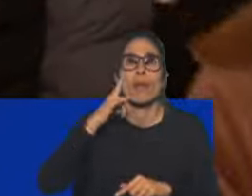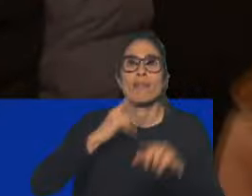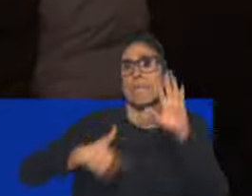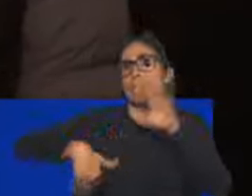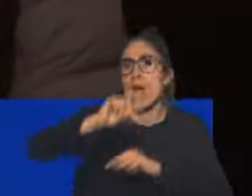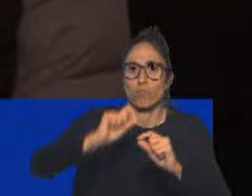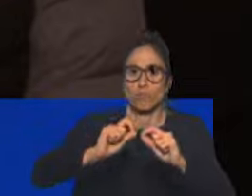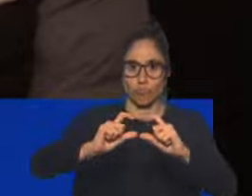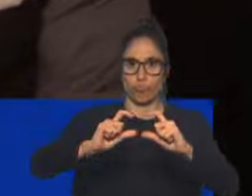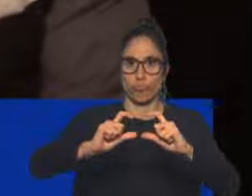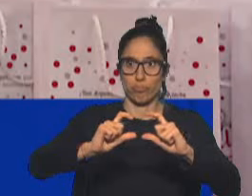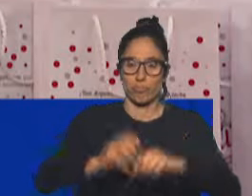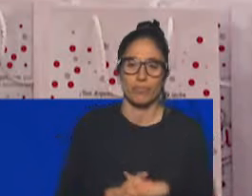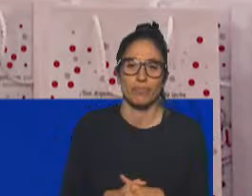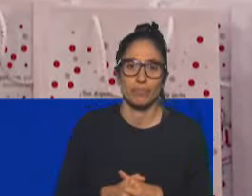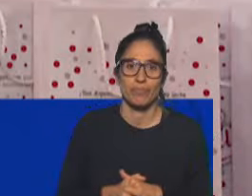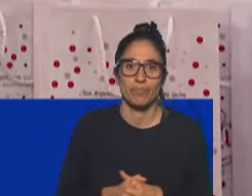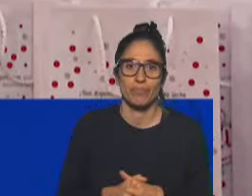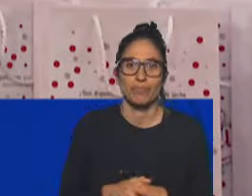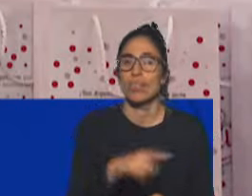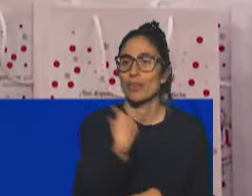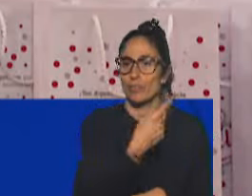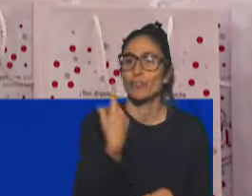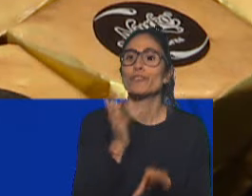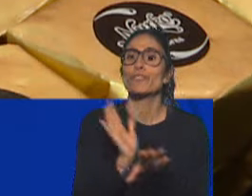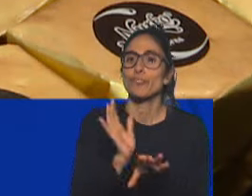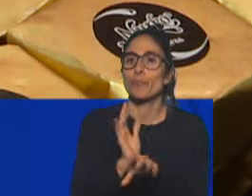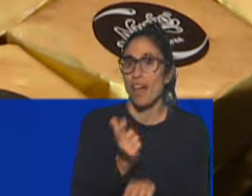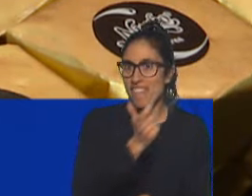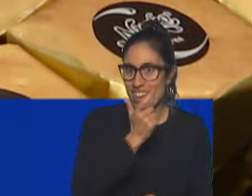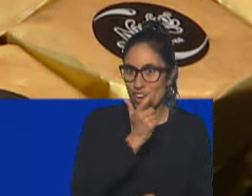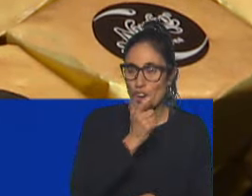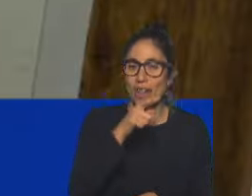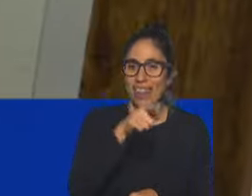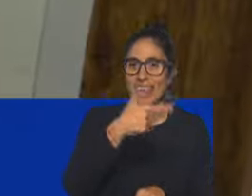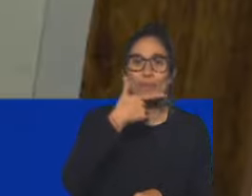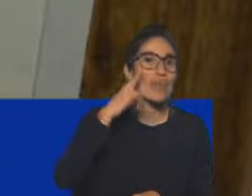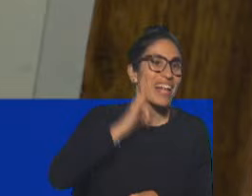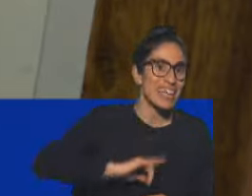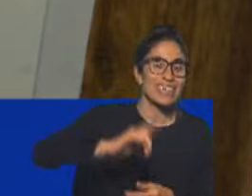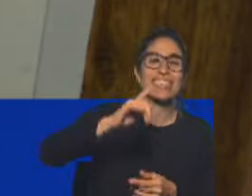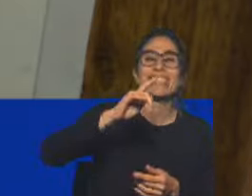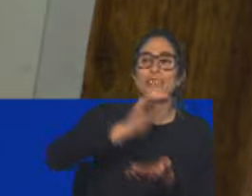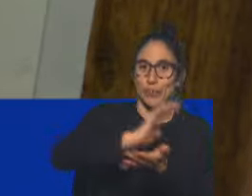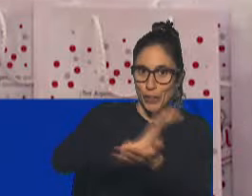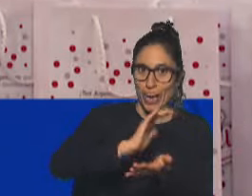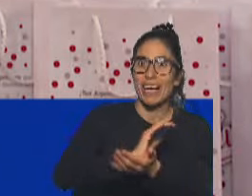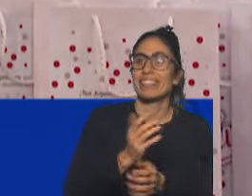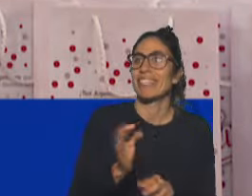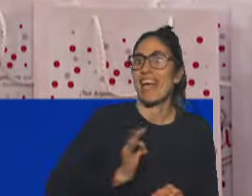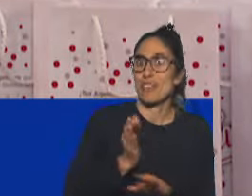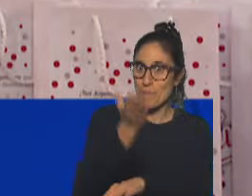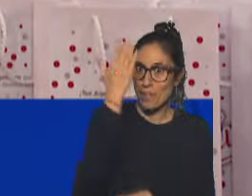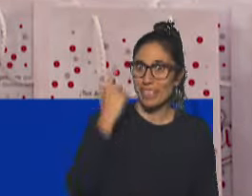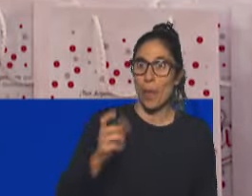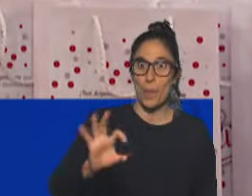Nuestra estrella es el alfajor de chocolate negro relleno dulce de leche, que de hecho fue premiado en el Mundial del Alfajor el año pasado con medalla de bronce.